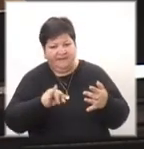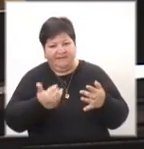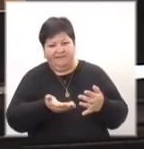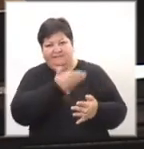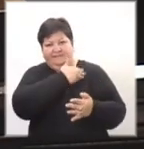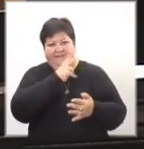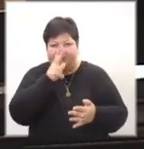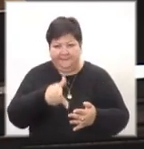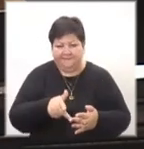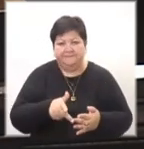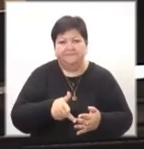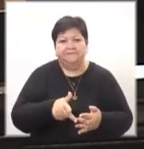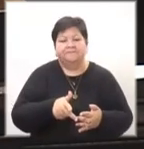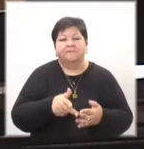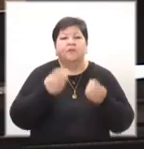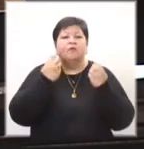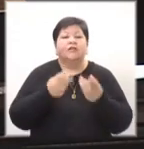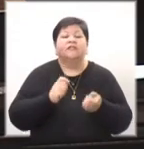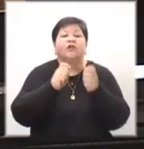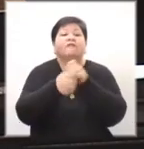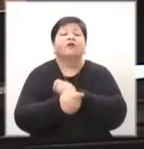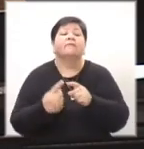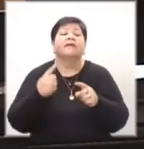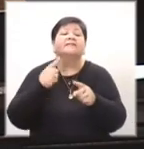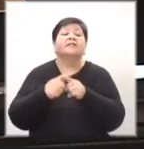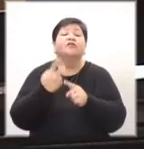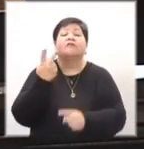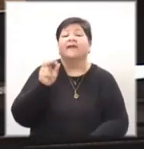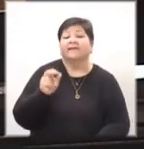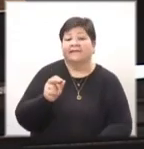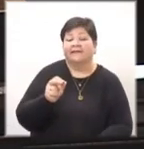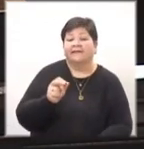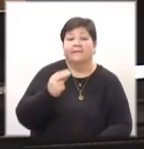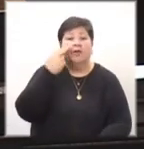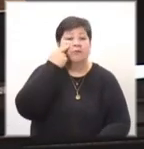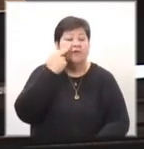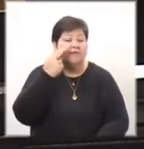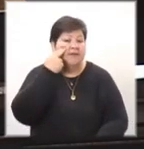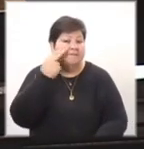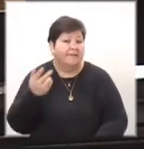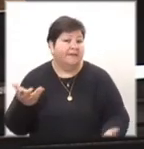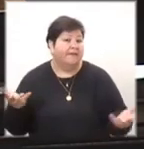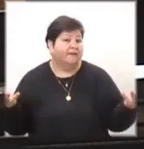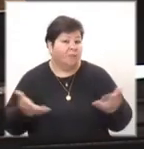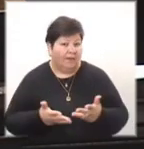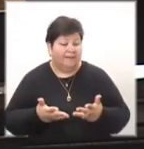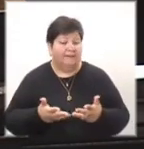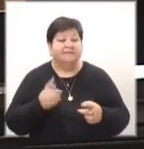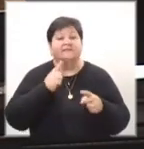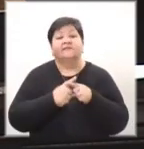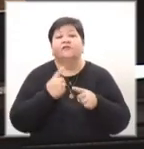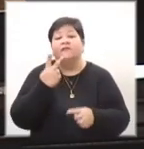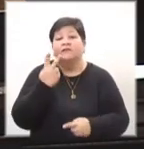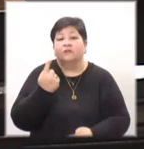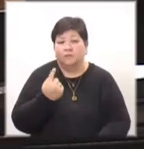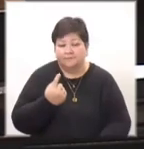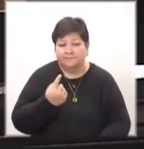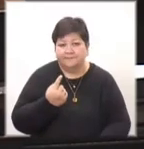se trata de una reforma del siglo XX cuando los problemas que estamos enfrentando son del siglo